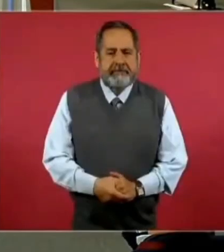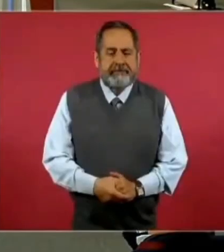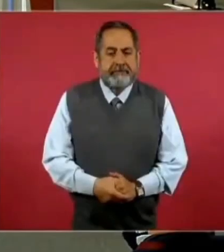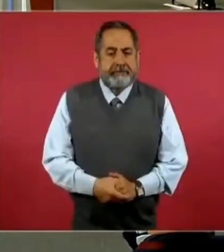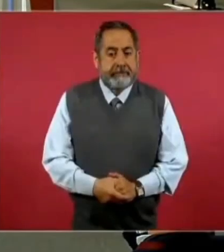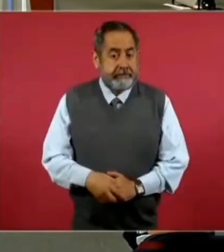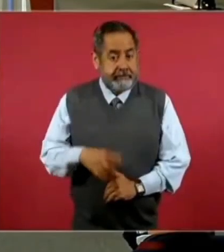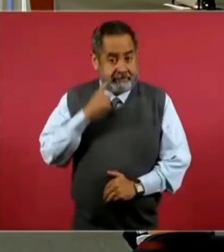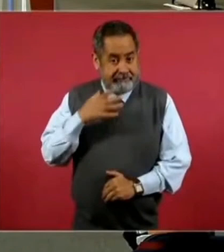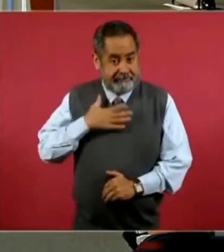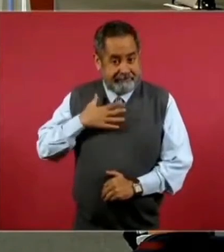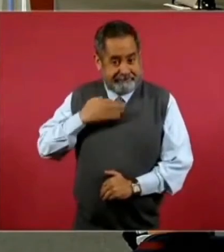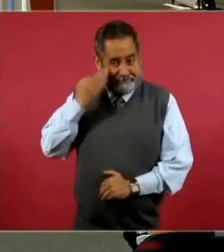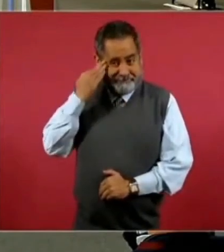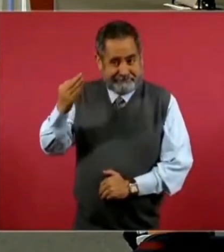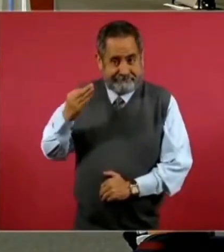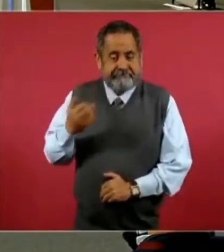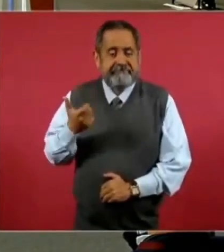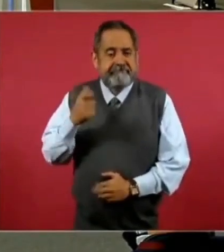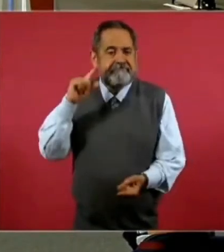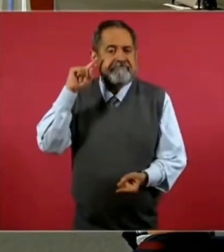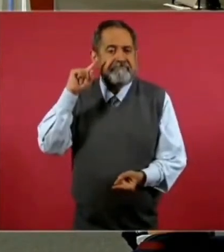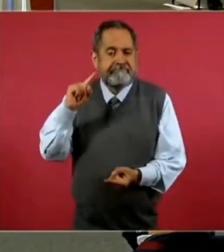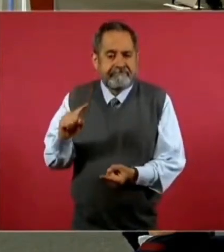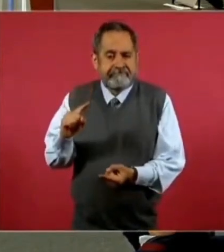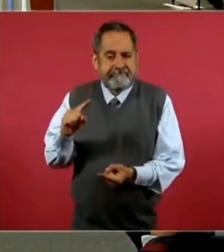Y en el tiempo nuestro, una disminución